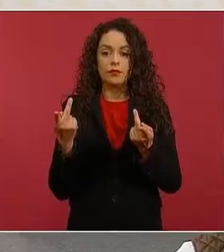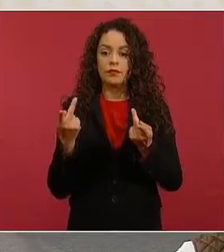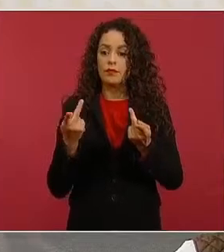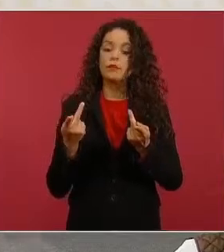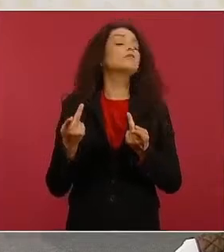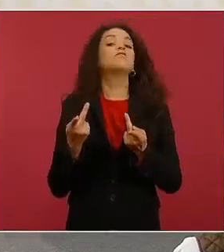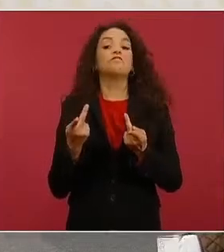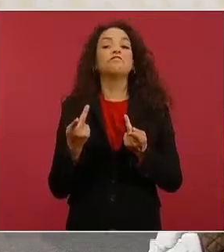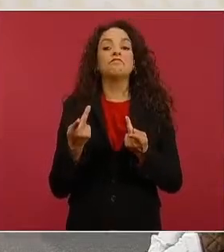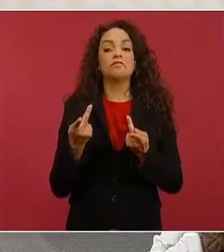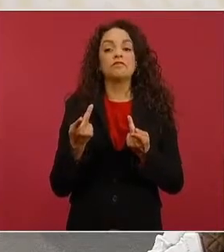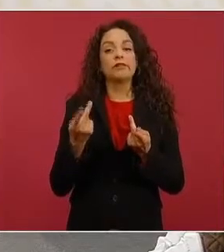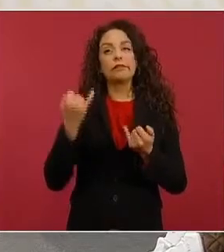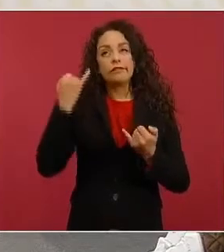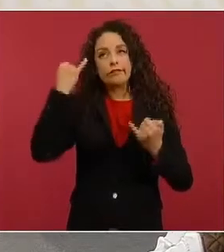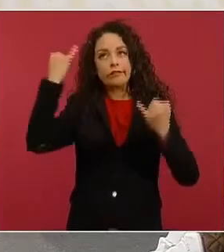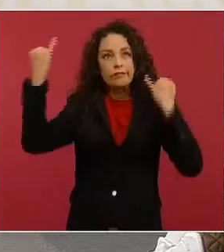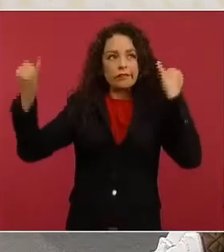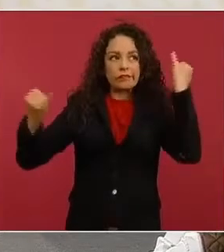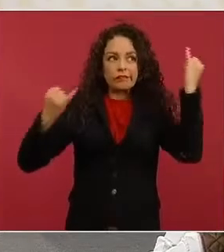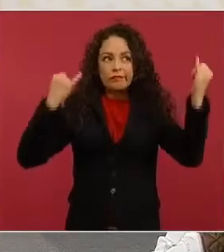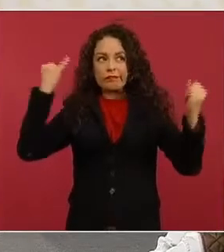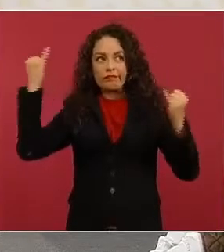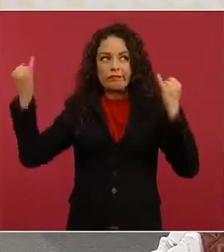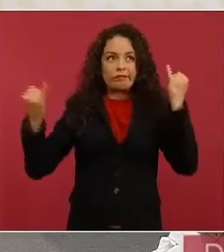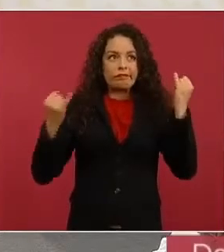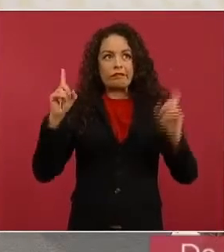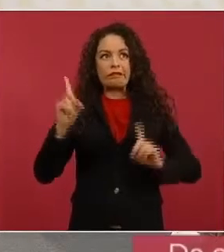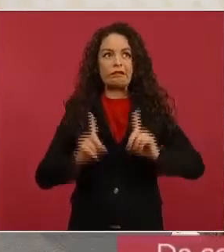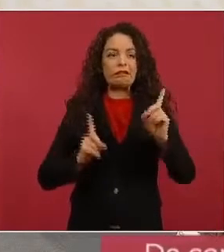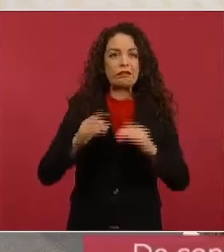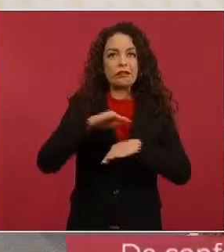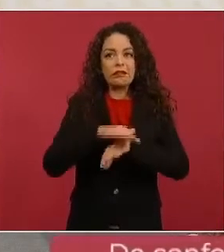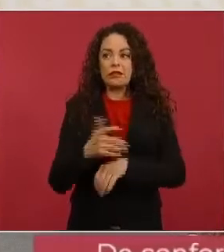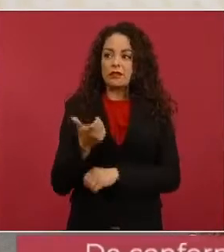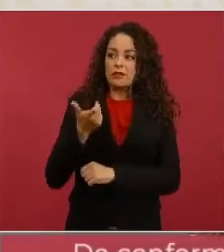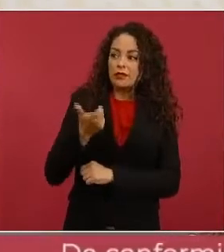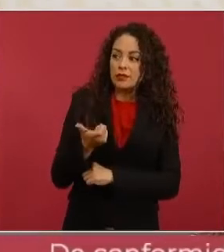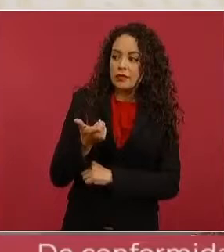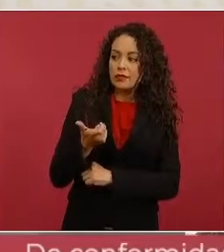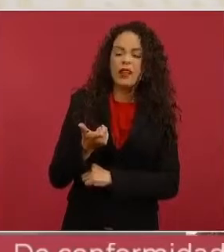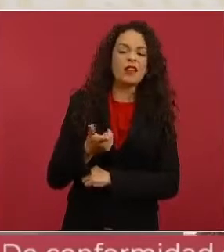optar por la especulación financiera.